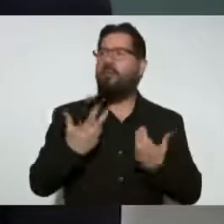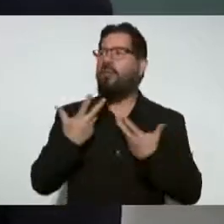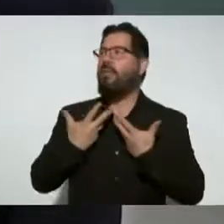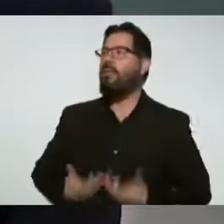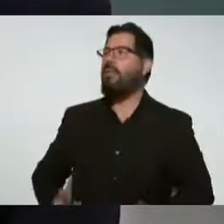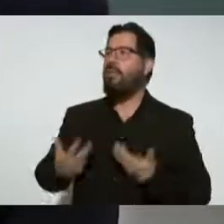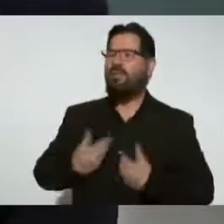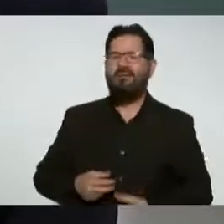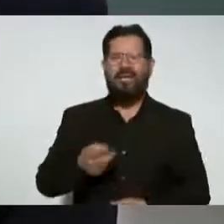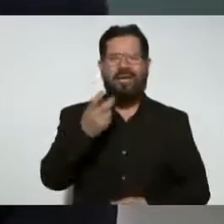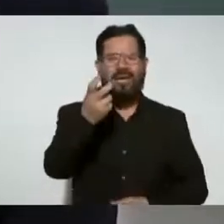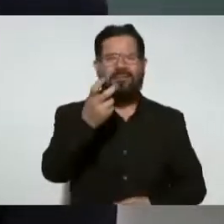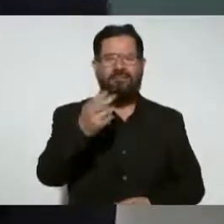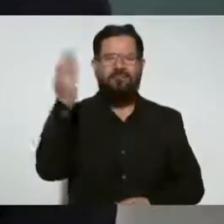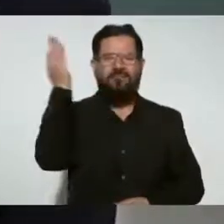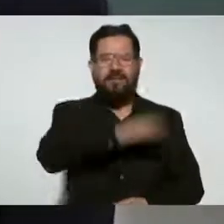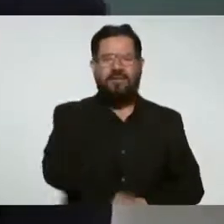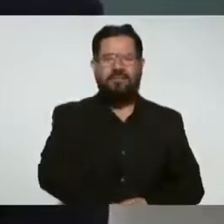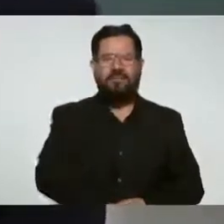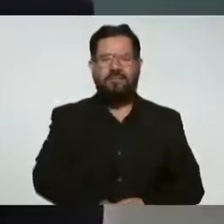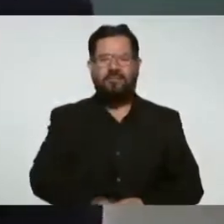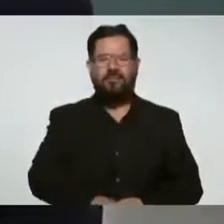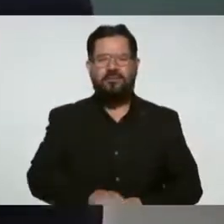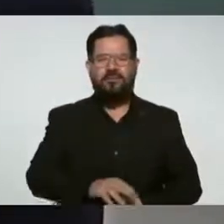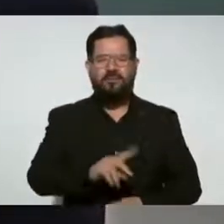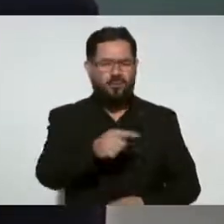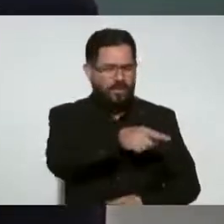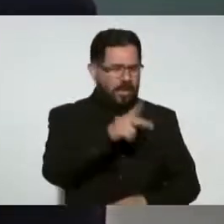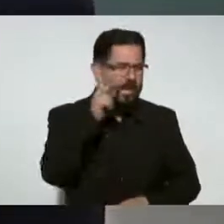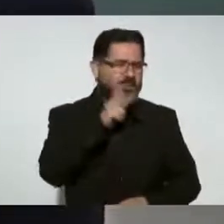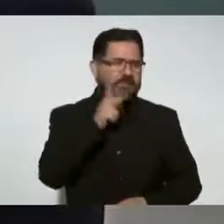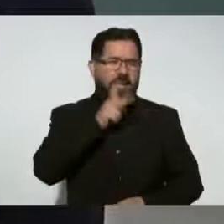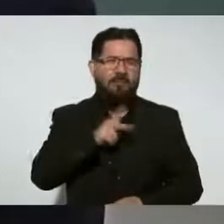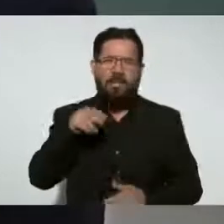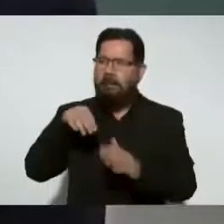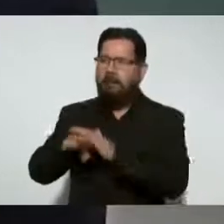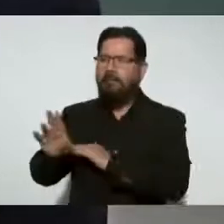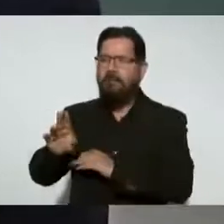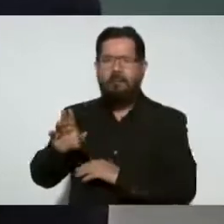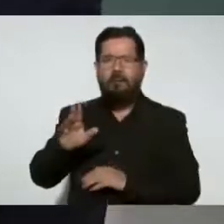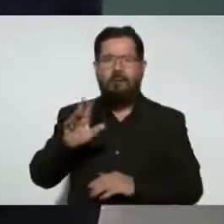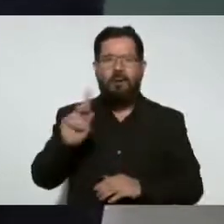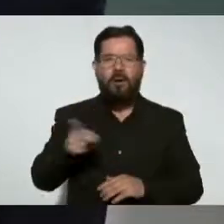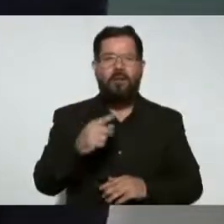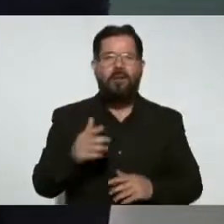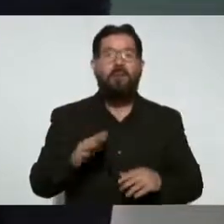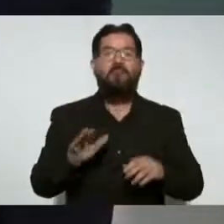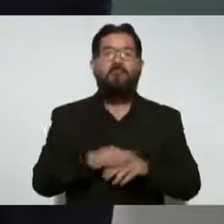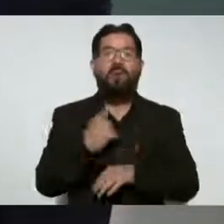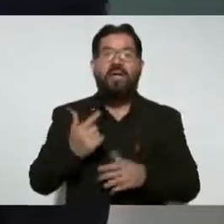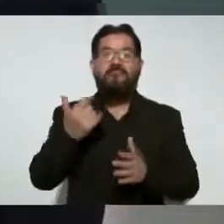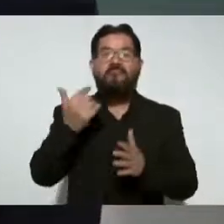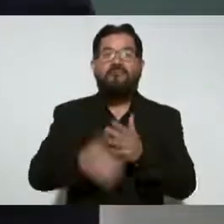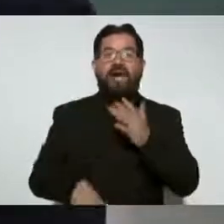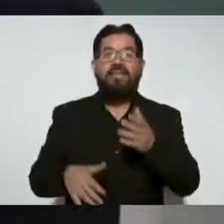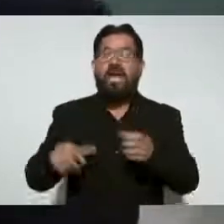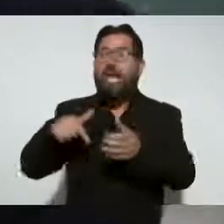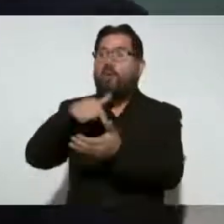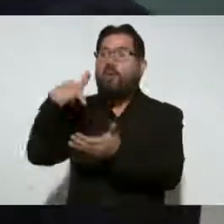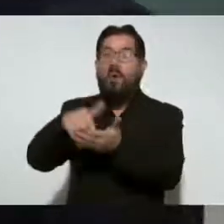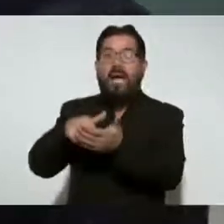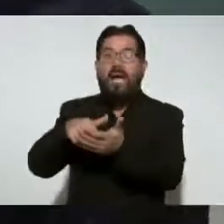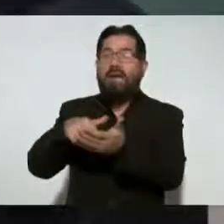es cierto. No es que no pasen el examen de admisión, es que no hay cupo, no hay espacios, porque no se cuenta